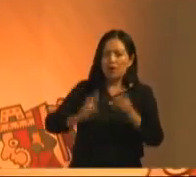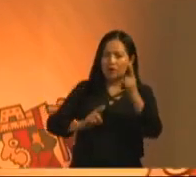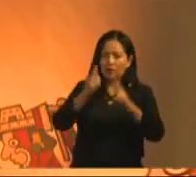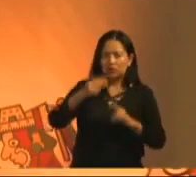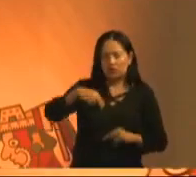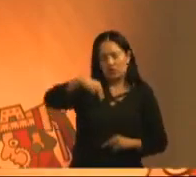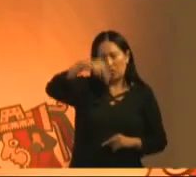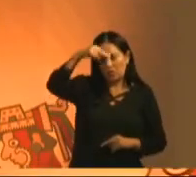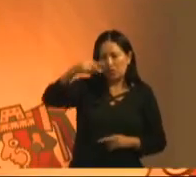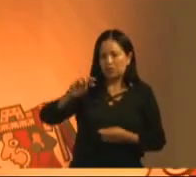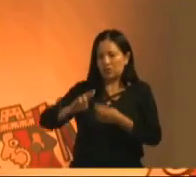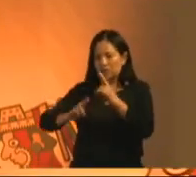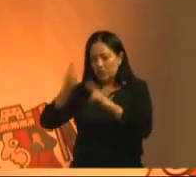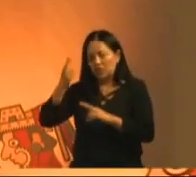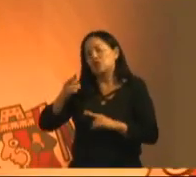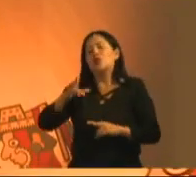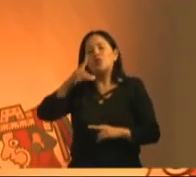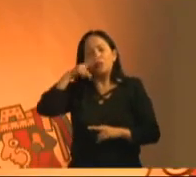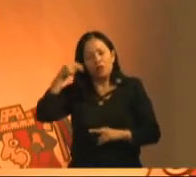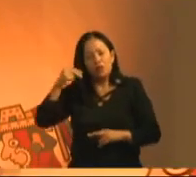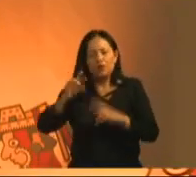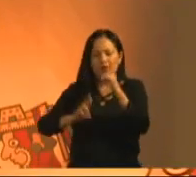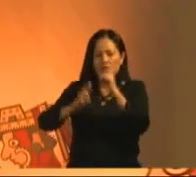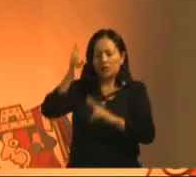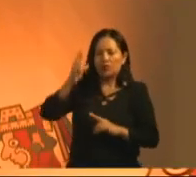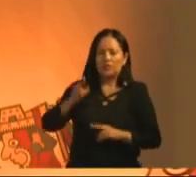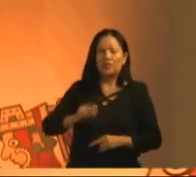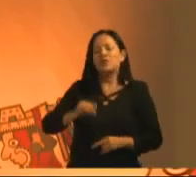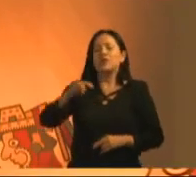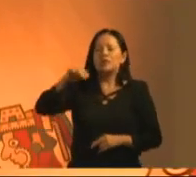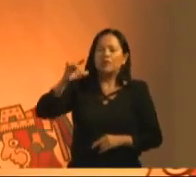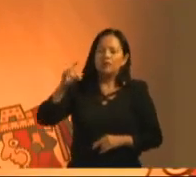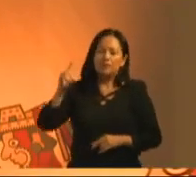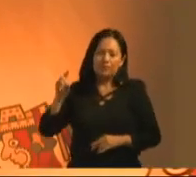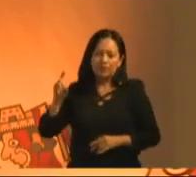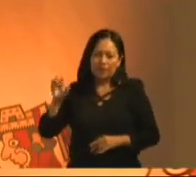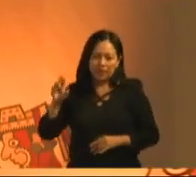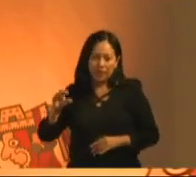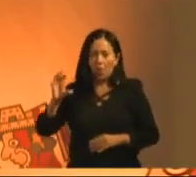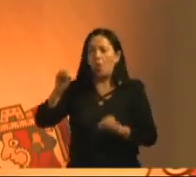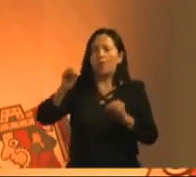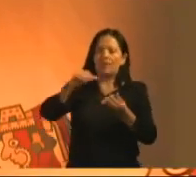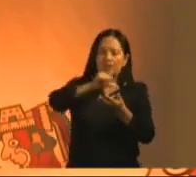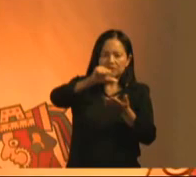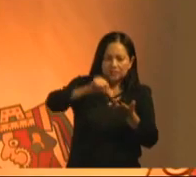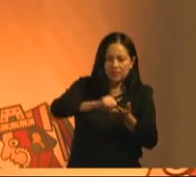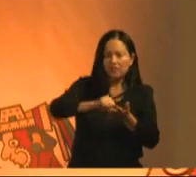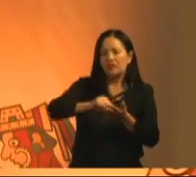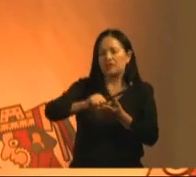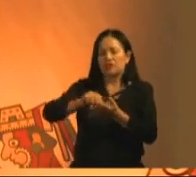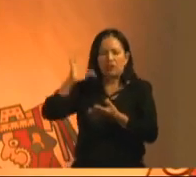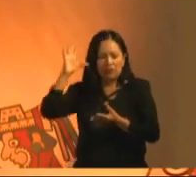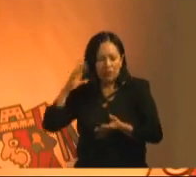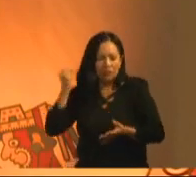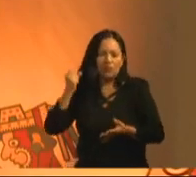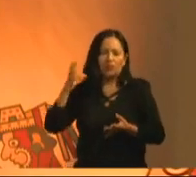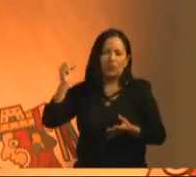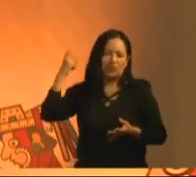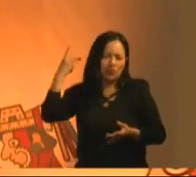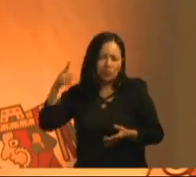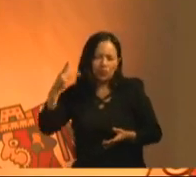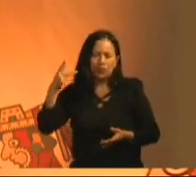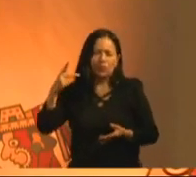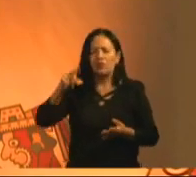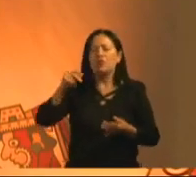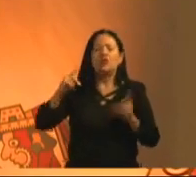relación de madera de villa la solución en chihuahua o la revolución del centro del centro sur la revolución de morelos de puebla detrás